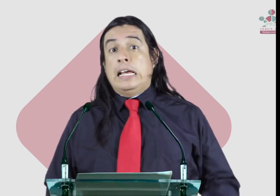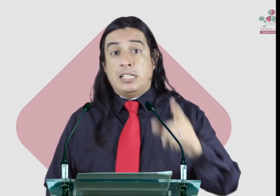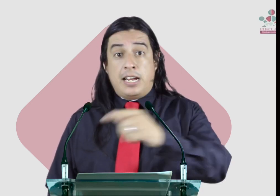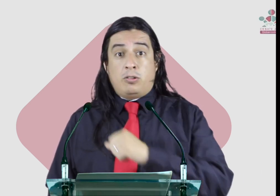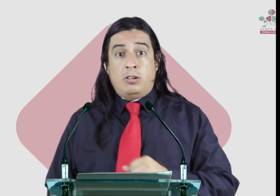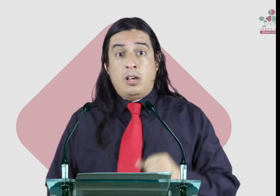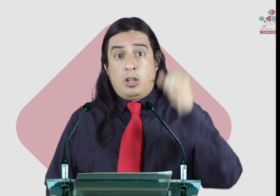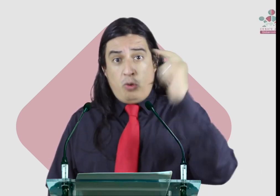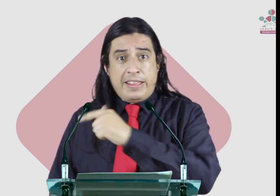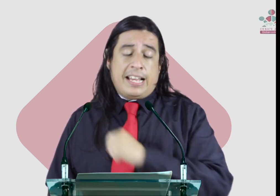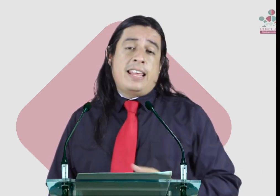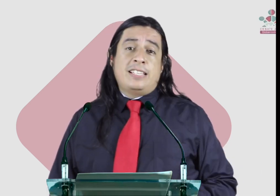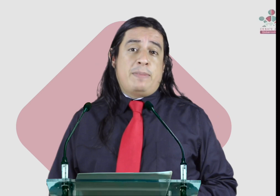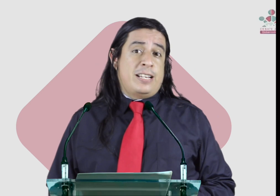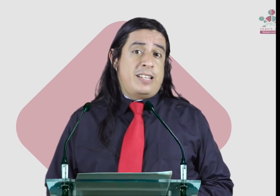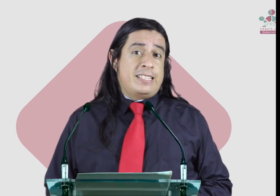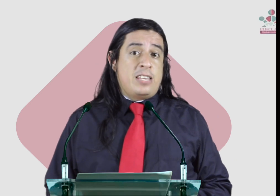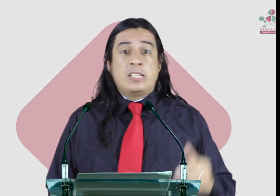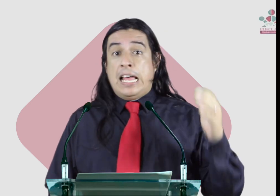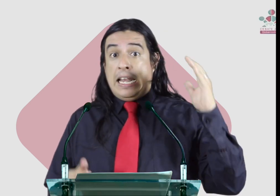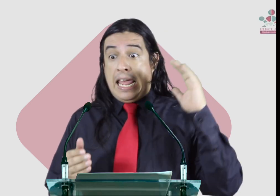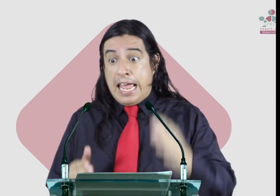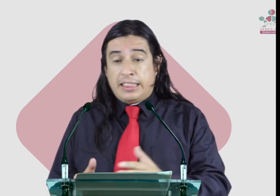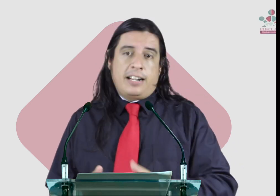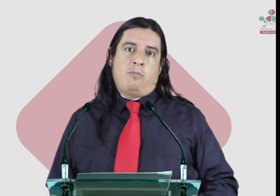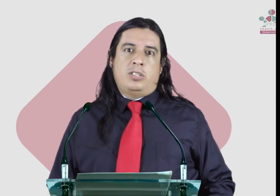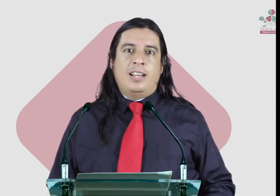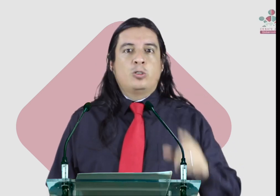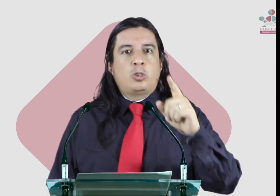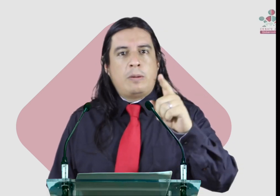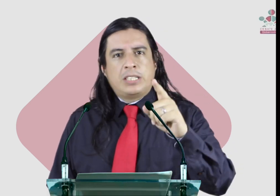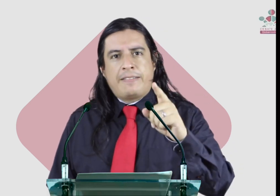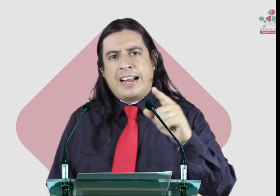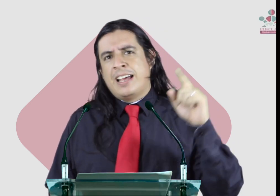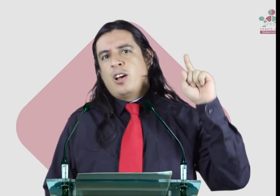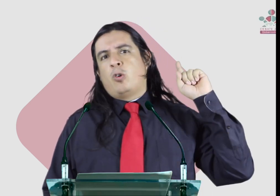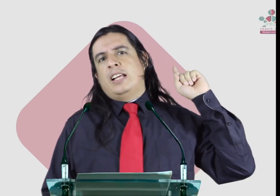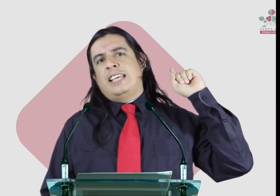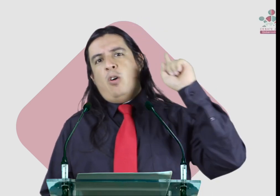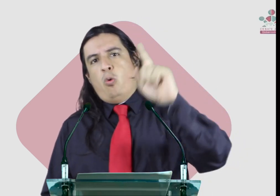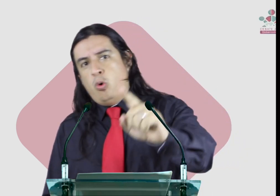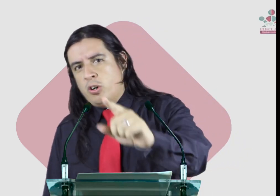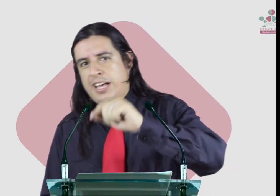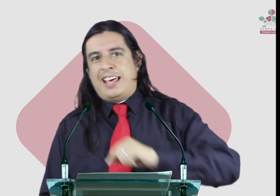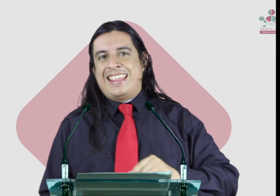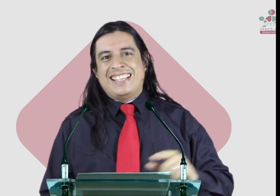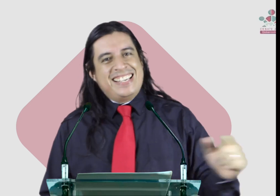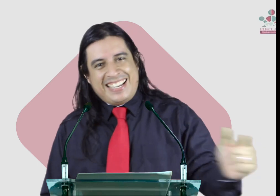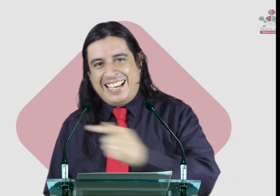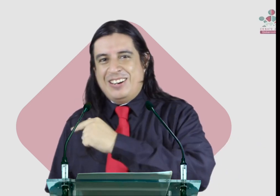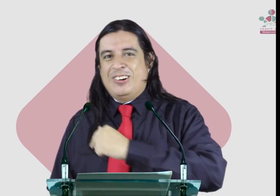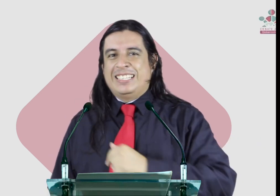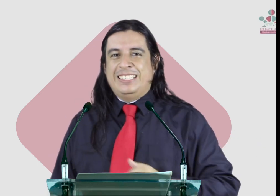cuenta. Es cierto, 9 de cada 10 empresarios tabasqueños le entran al moche. Nosotros vamos a trabajar con ese